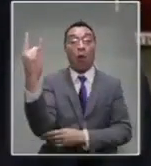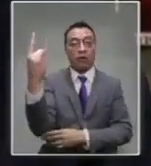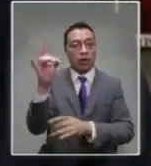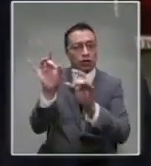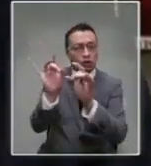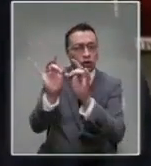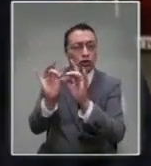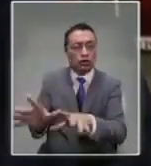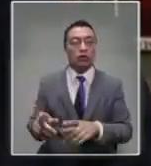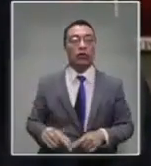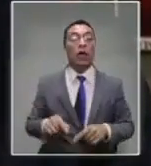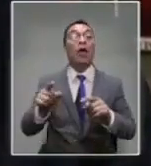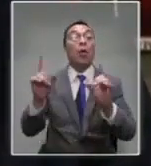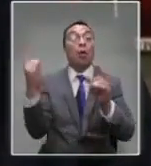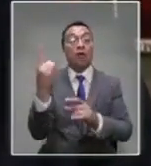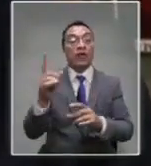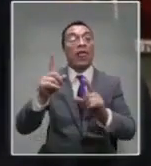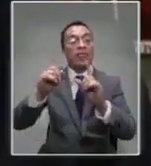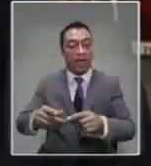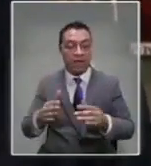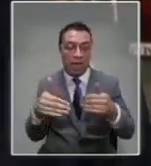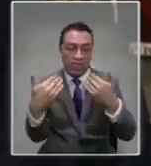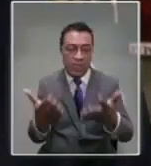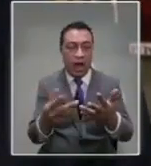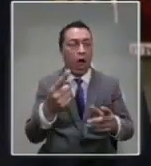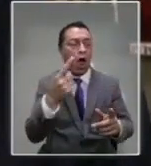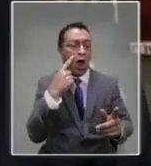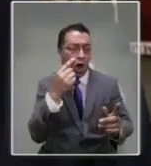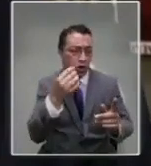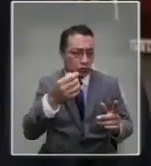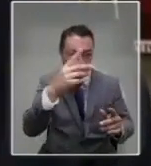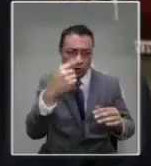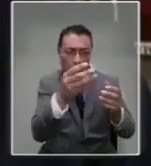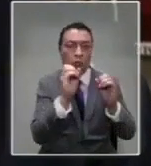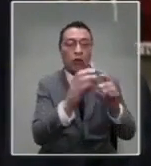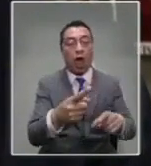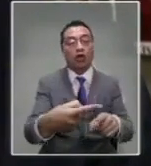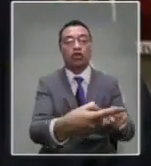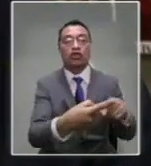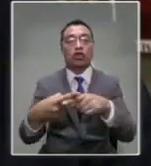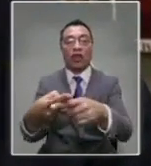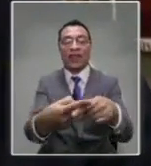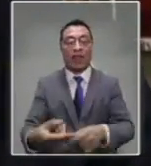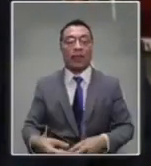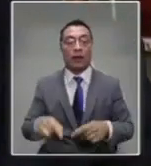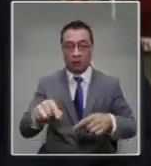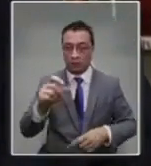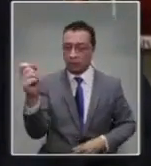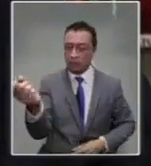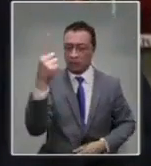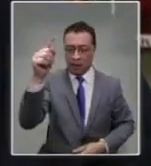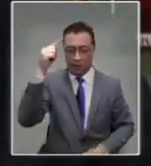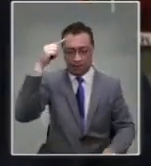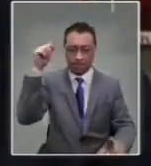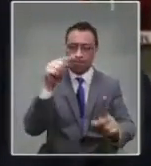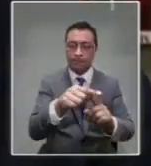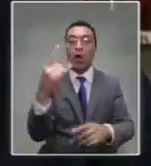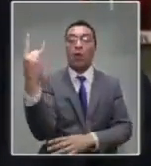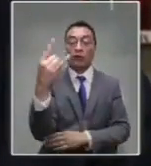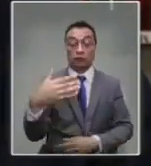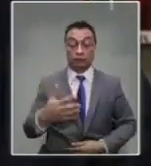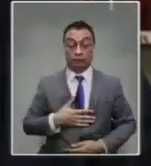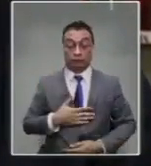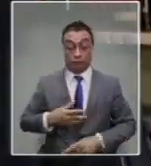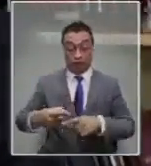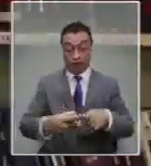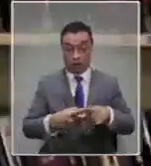Una universidad tiene que generar y tiene que entregar conocimiento a la sociedad. Ese es el principal quehacer de una universidad. Y yo creo que